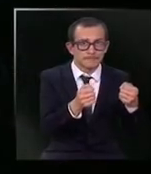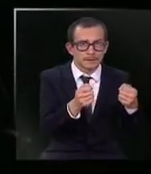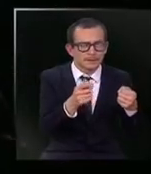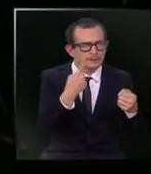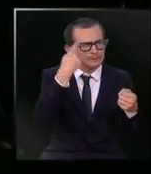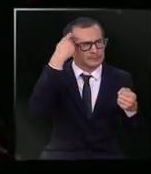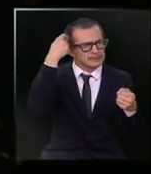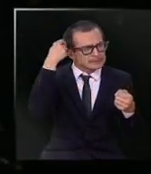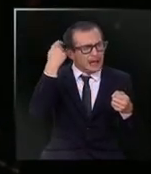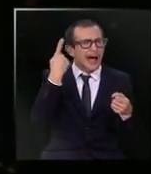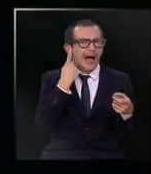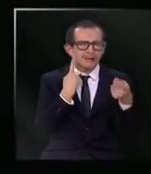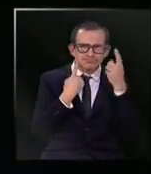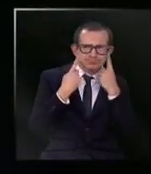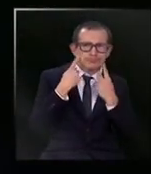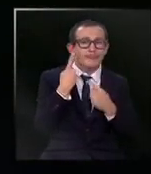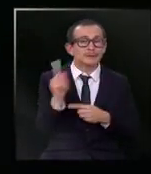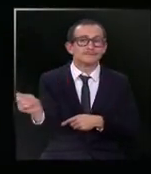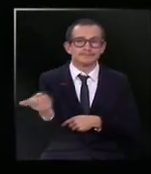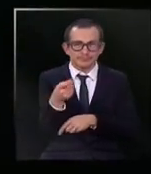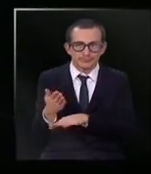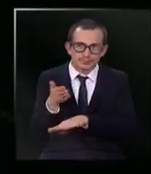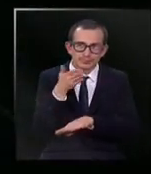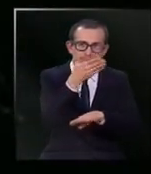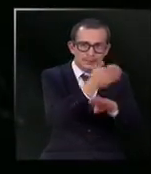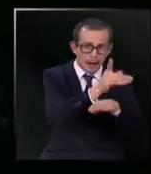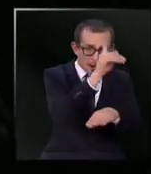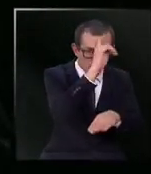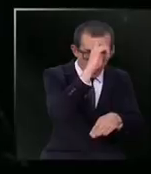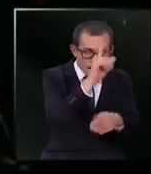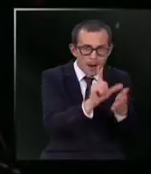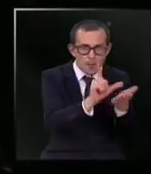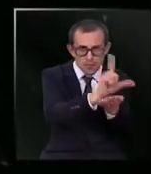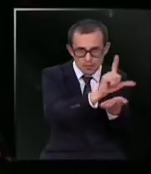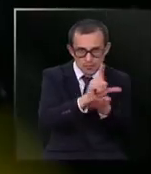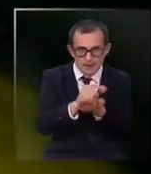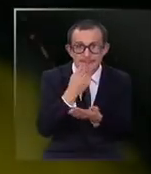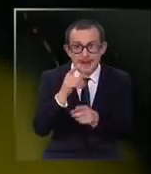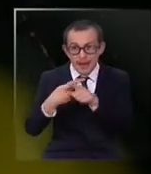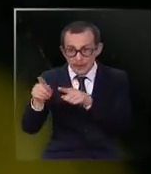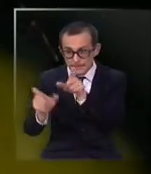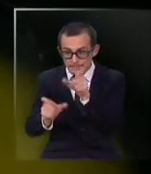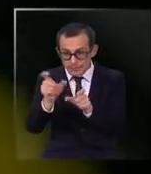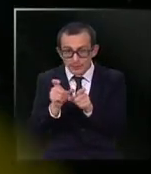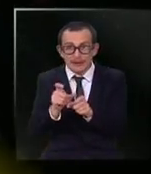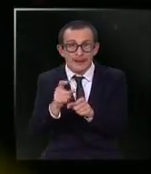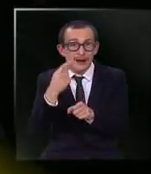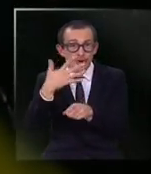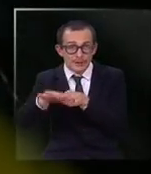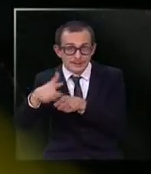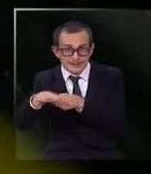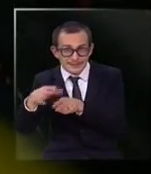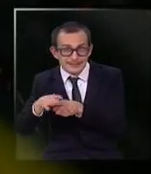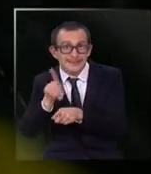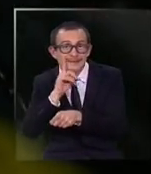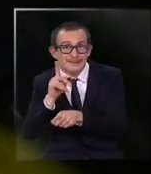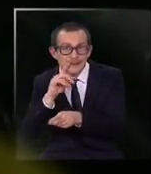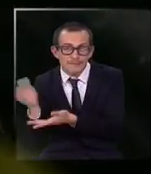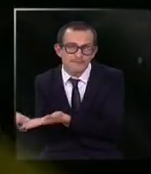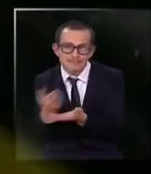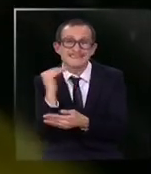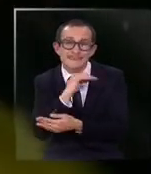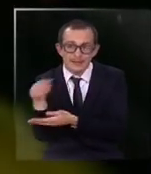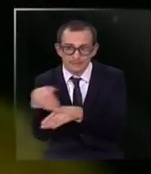consciente, policontuso, pero sí fue trasladado a algunos centros asistenciales, como también el resto de los pasajeros, los 15, quienes fueron